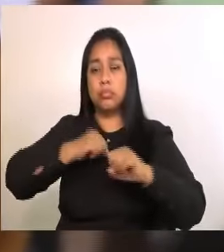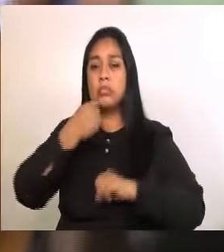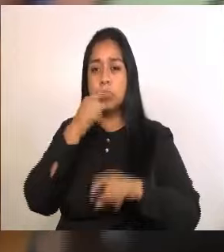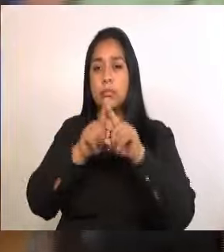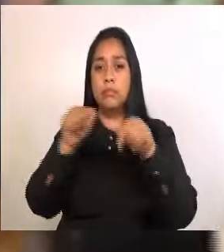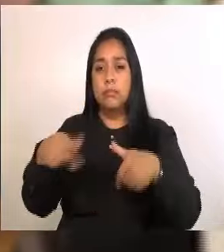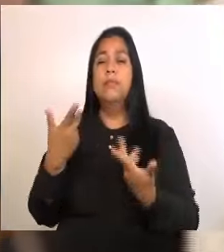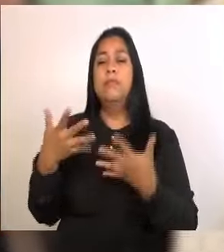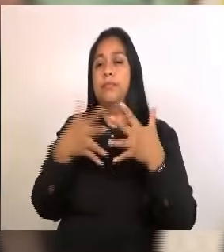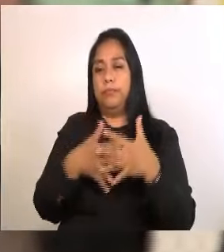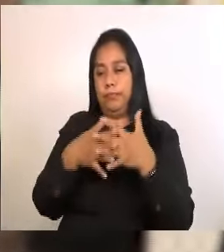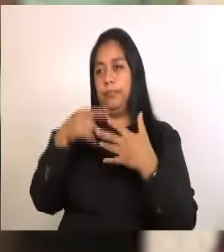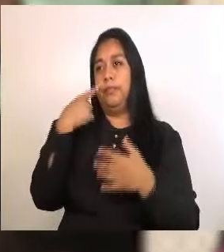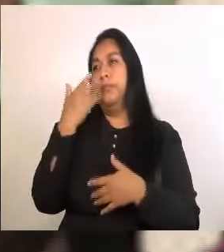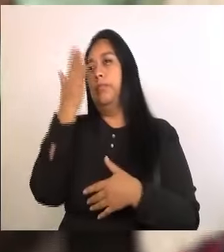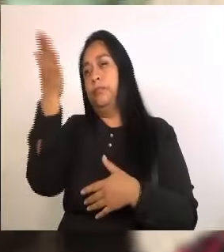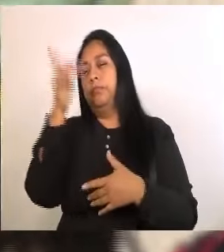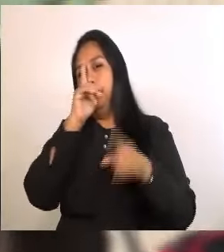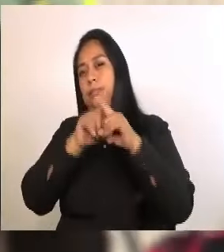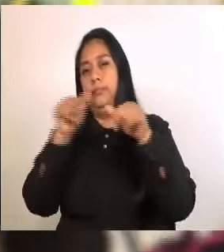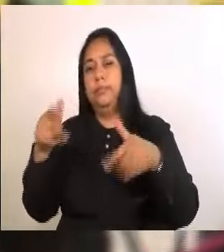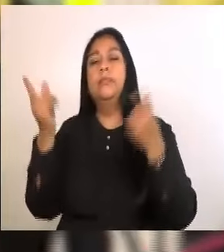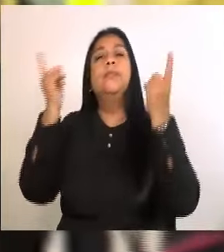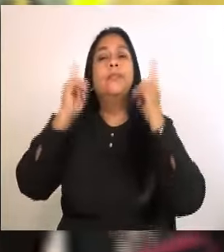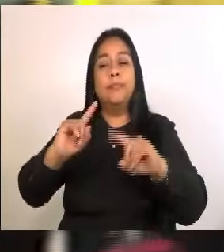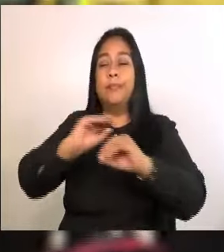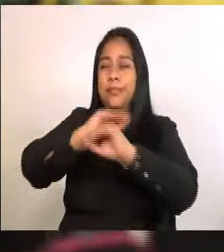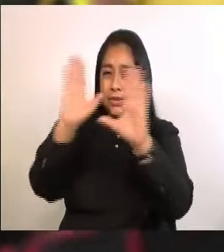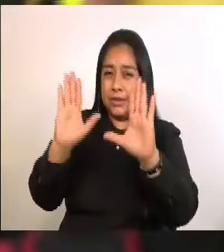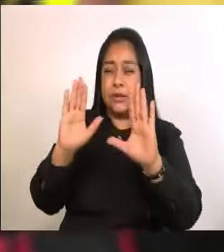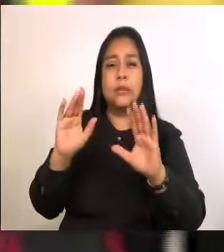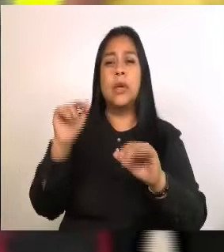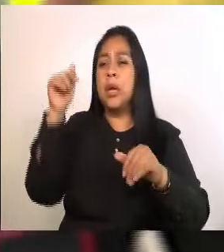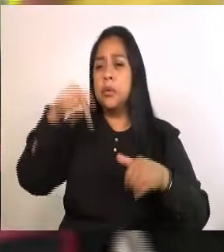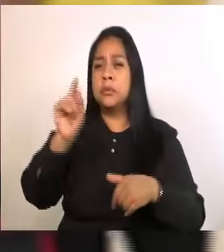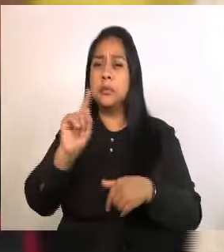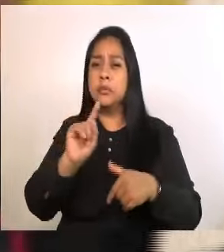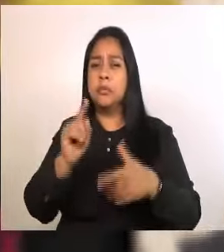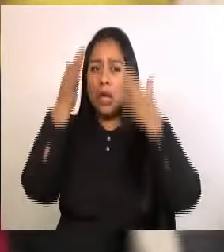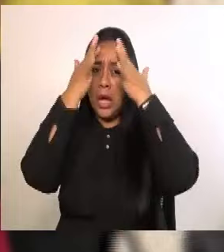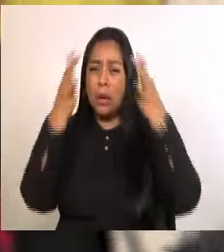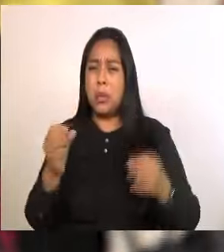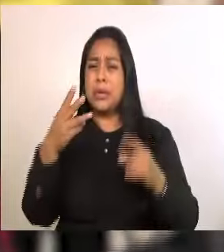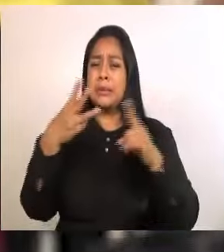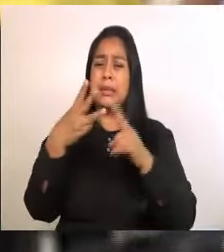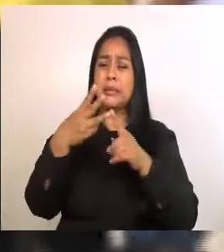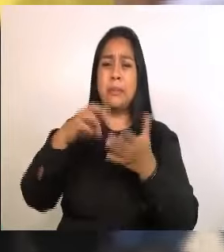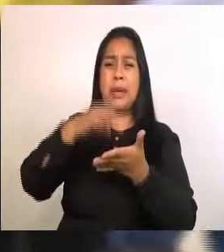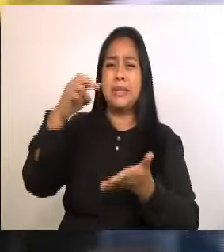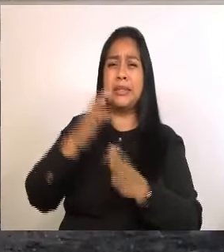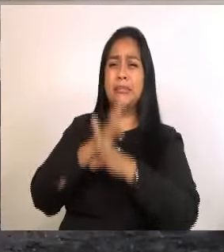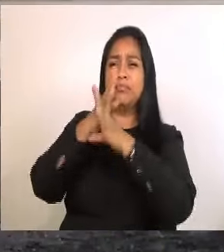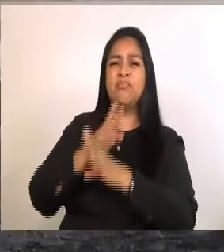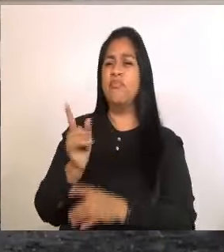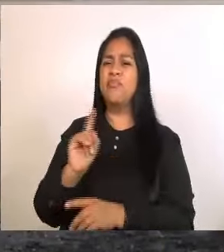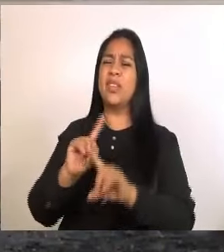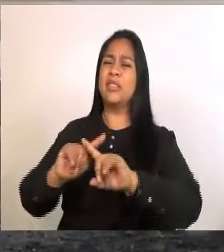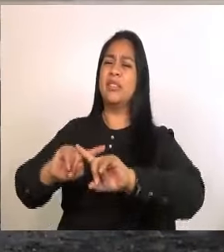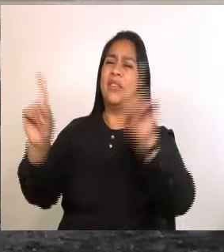los Estados Unidos. Pero para aclarar, no es tema del acuerdo de tercer país seguro, es bajo otro esquema totalmente